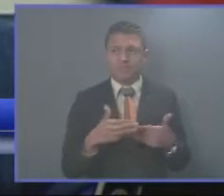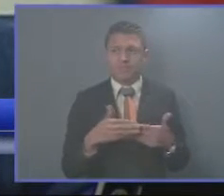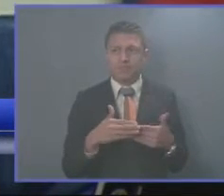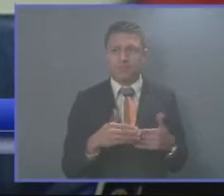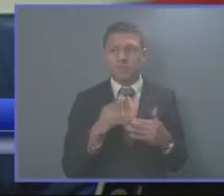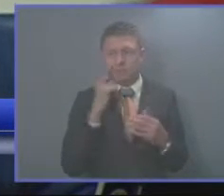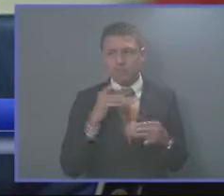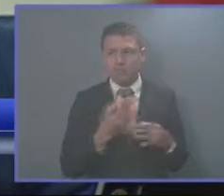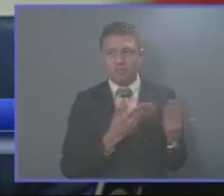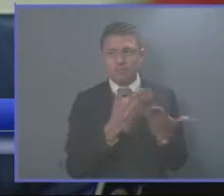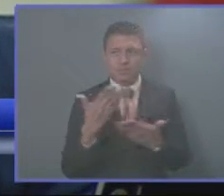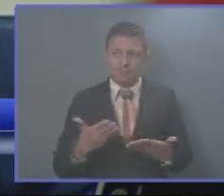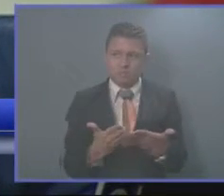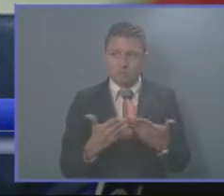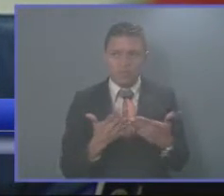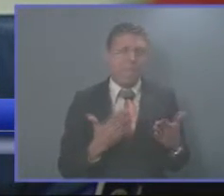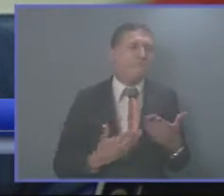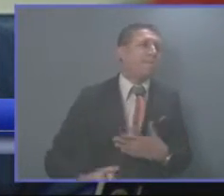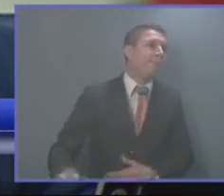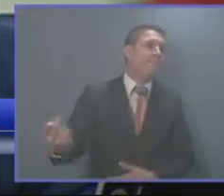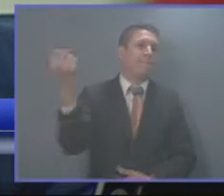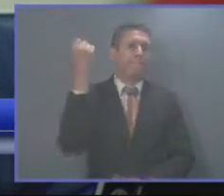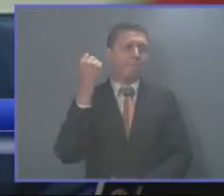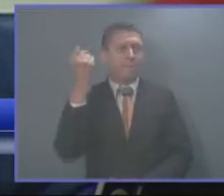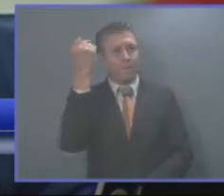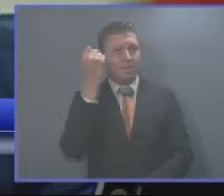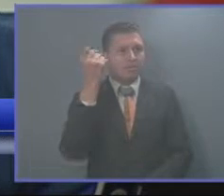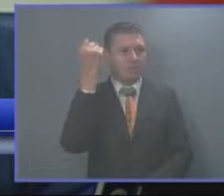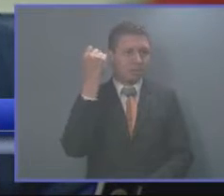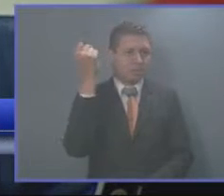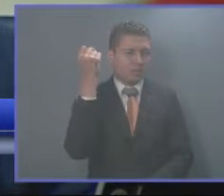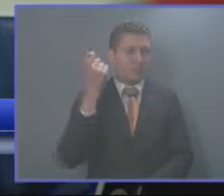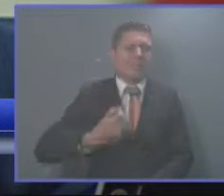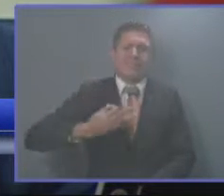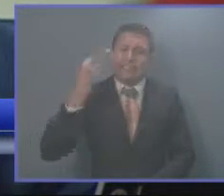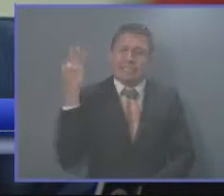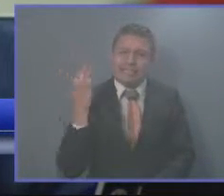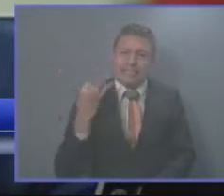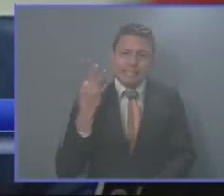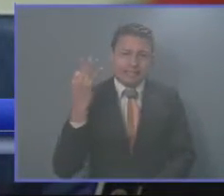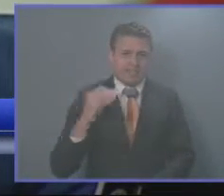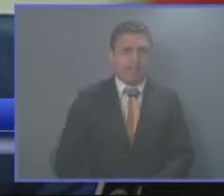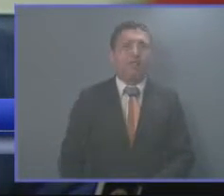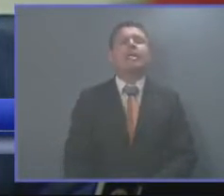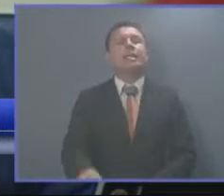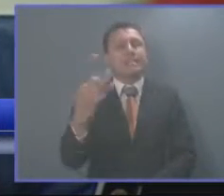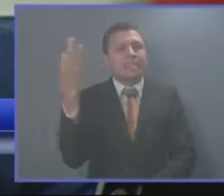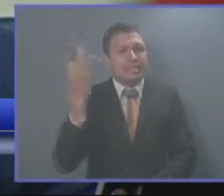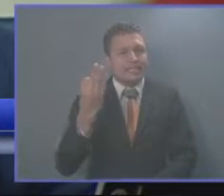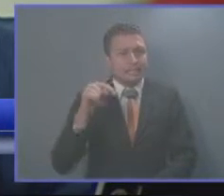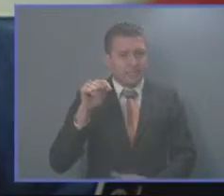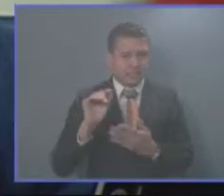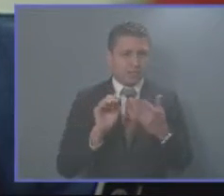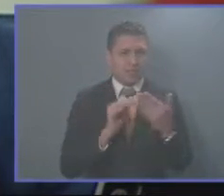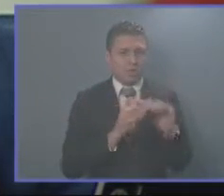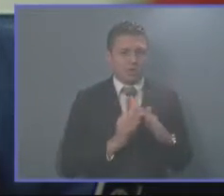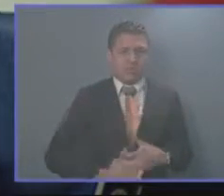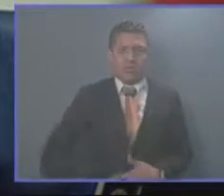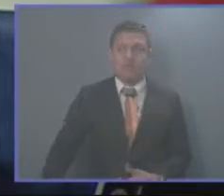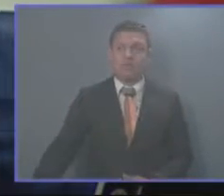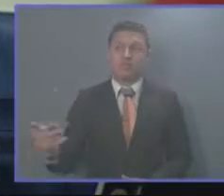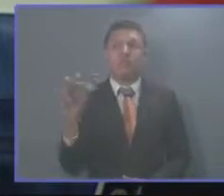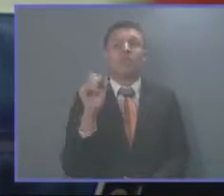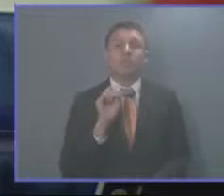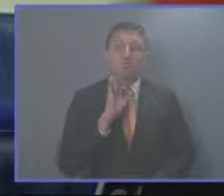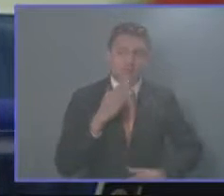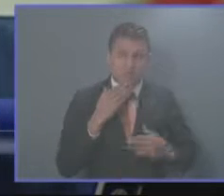un servicio tan importante que es muy necesario en estas comunidades. Por eso les digo a